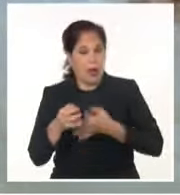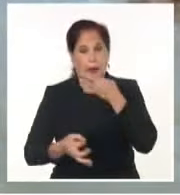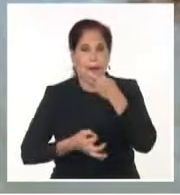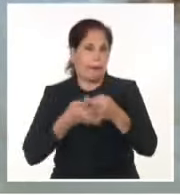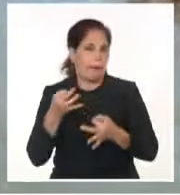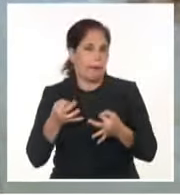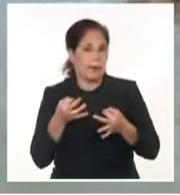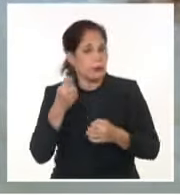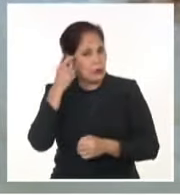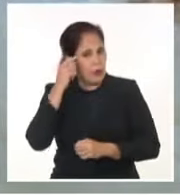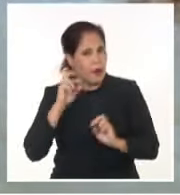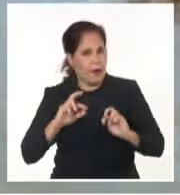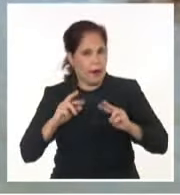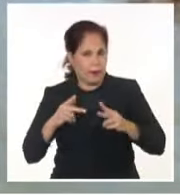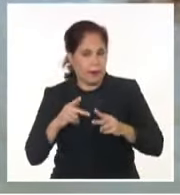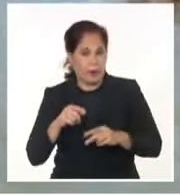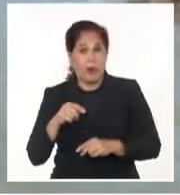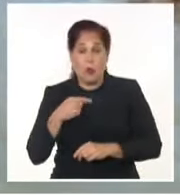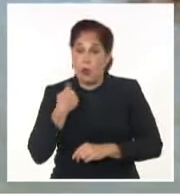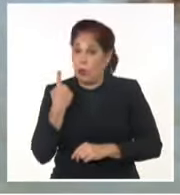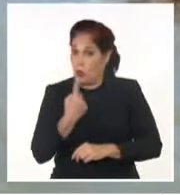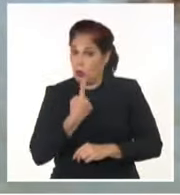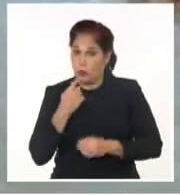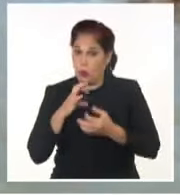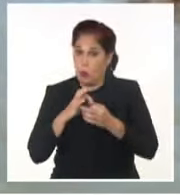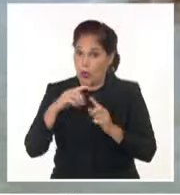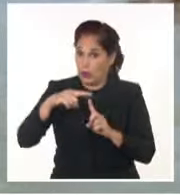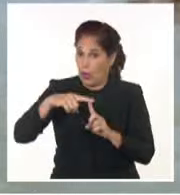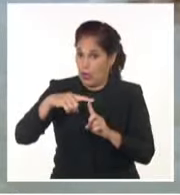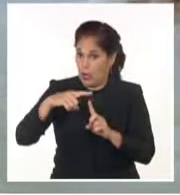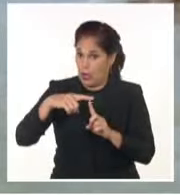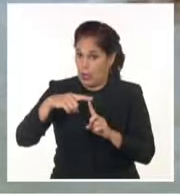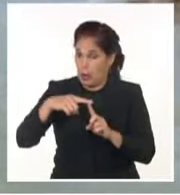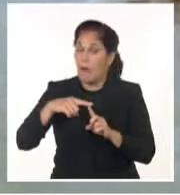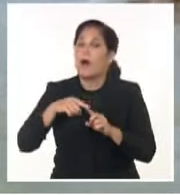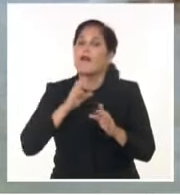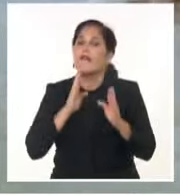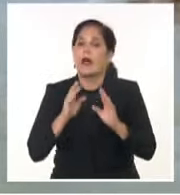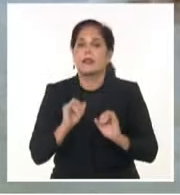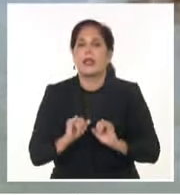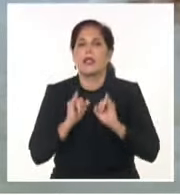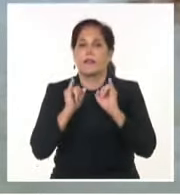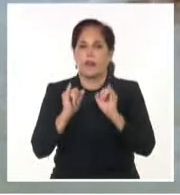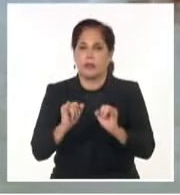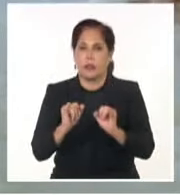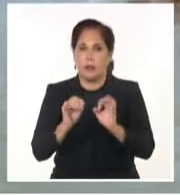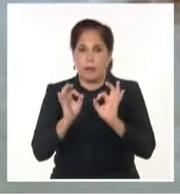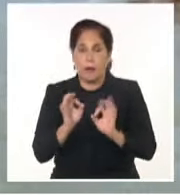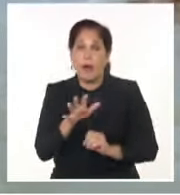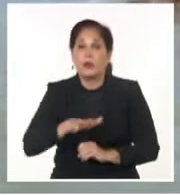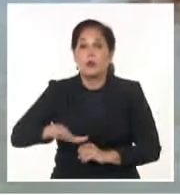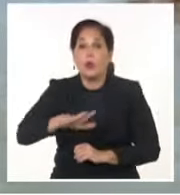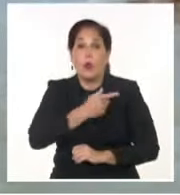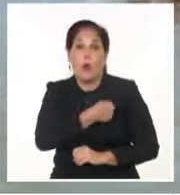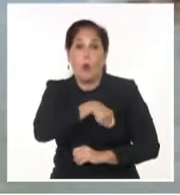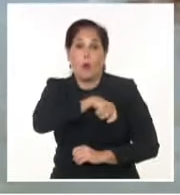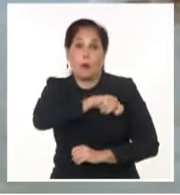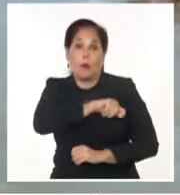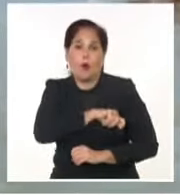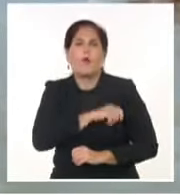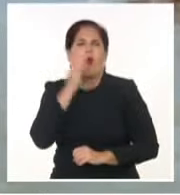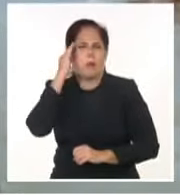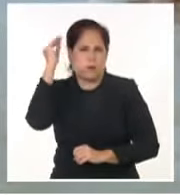les reitero que nuestro territorio guantanamero está en fase informativa y toda la población está al